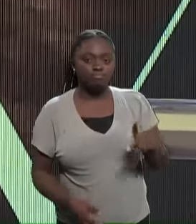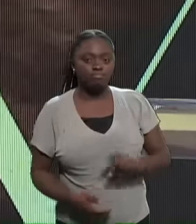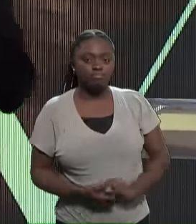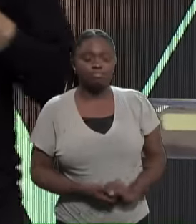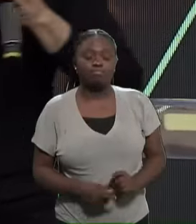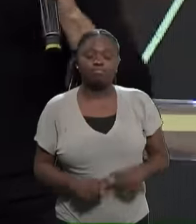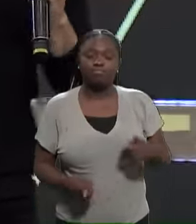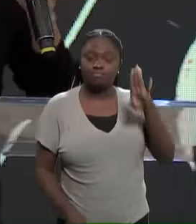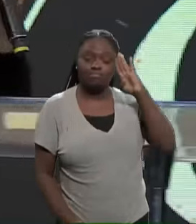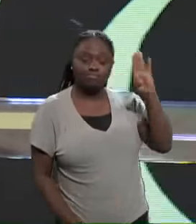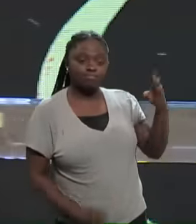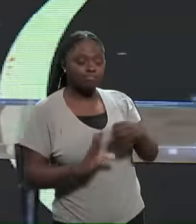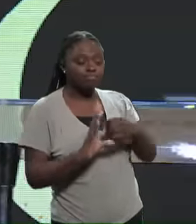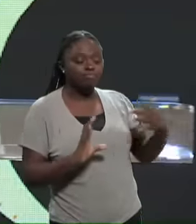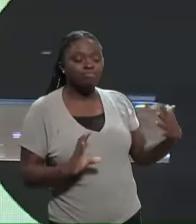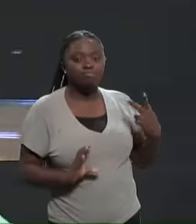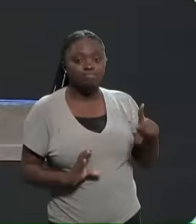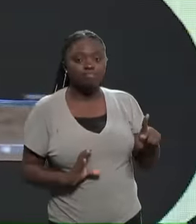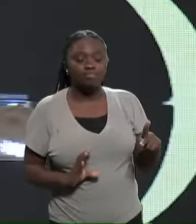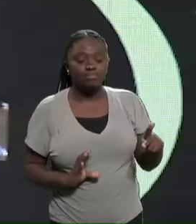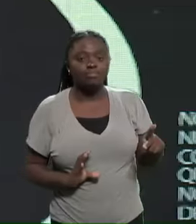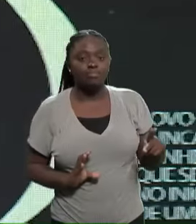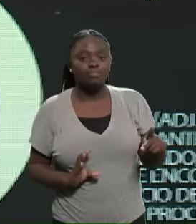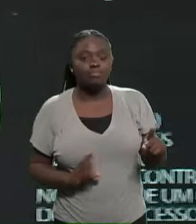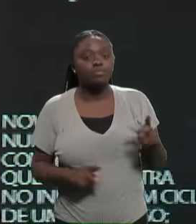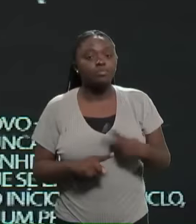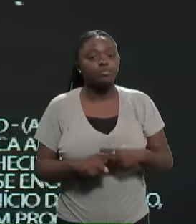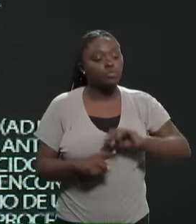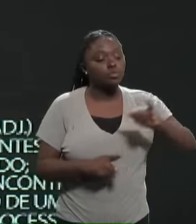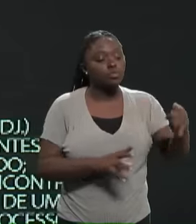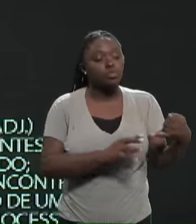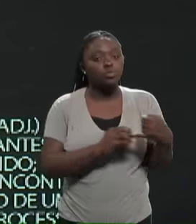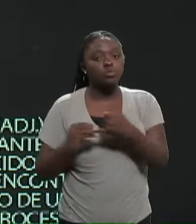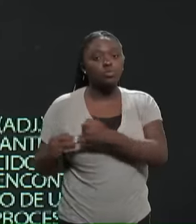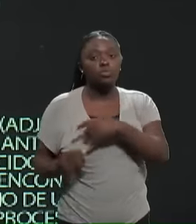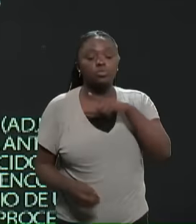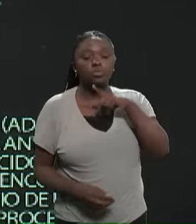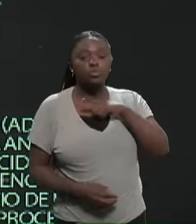mas las principales, porque Josué tenía espíritu.